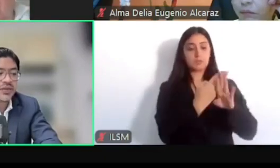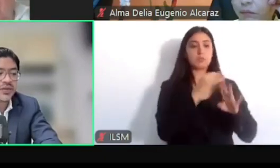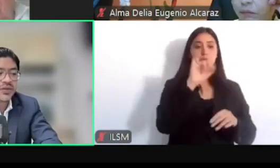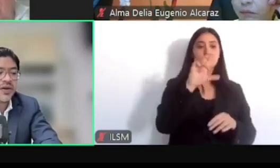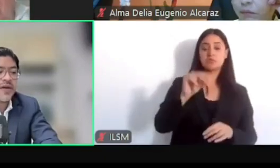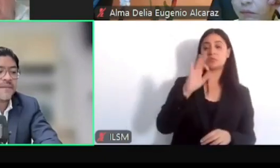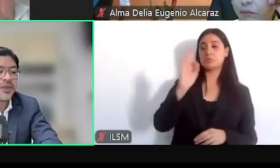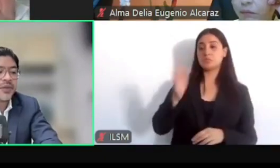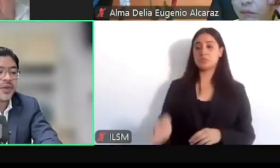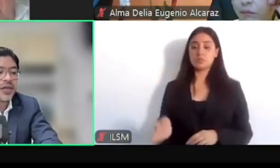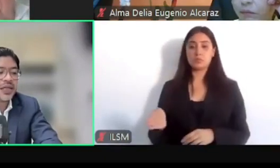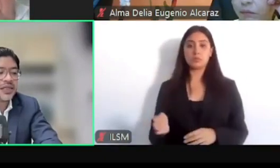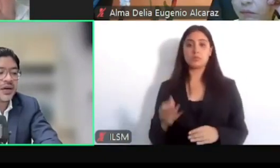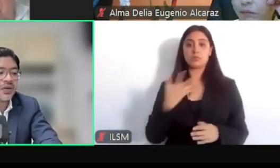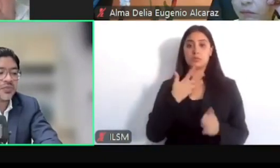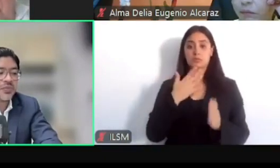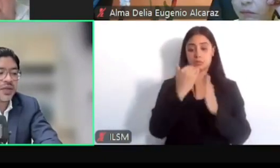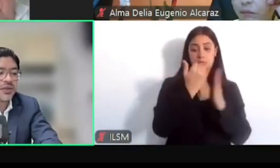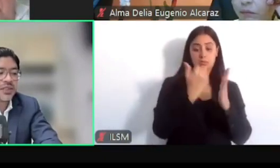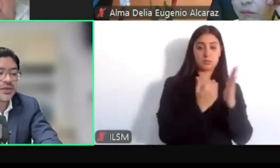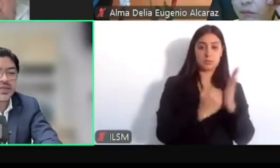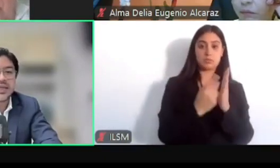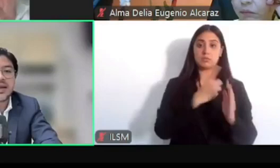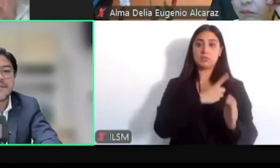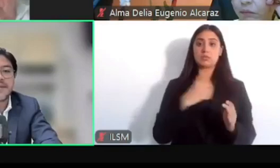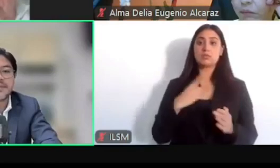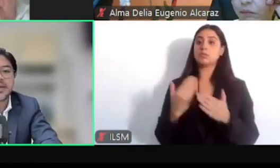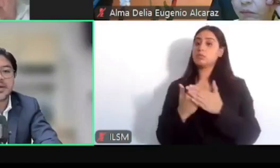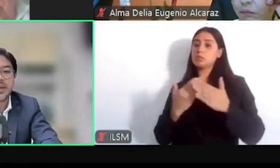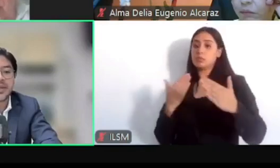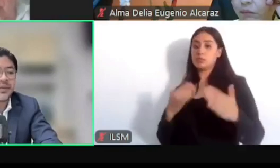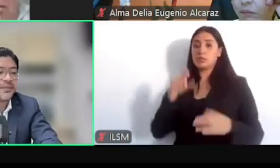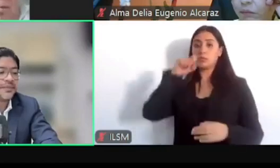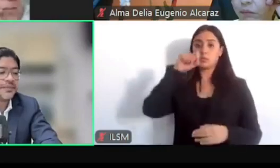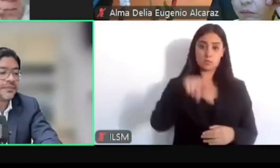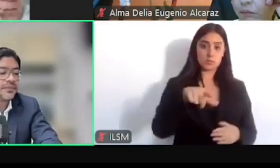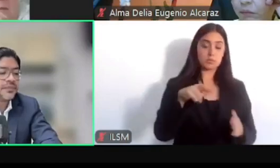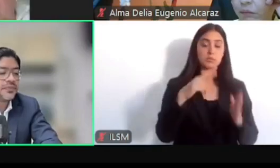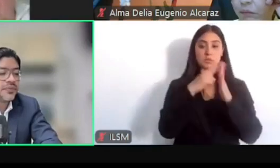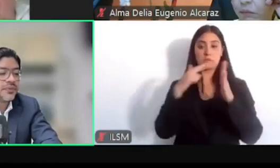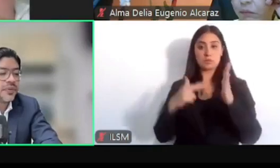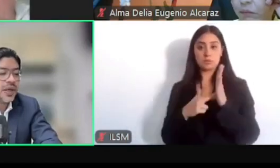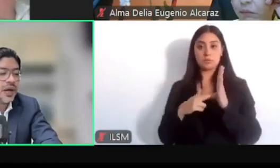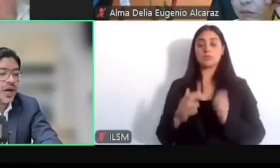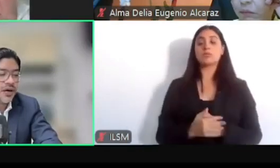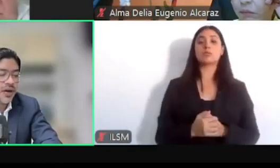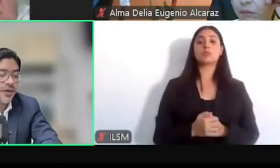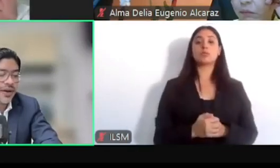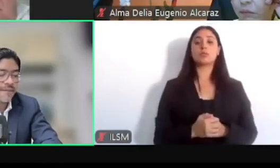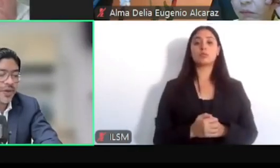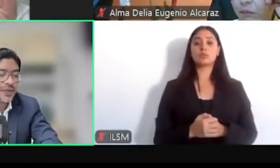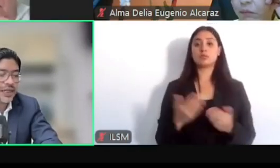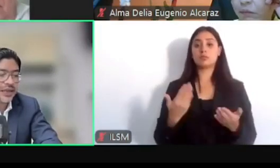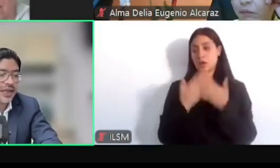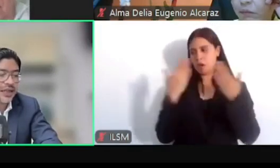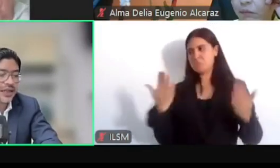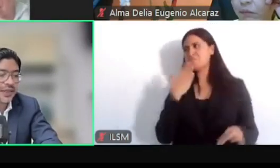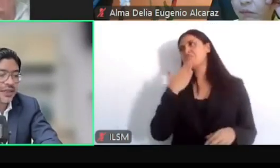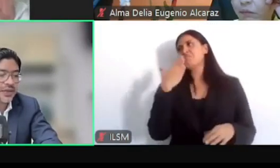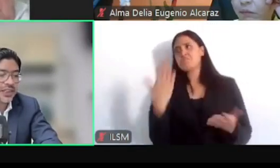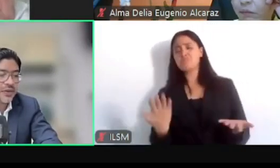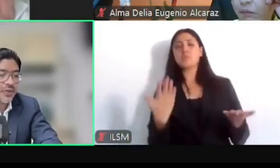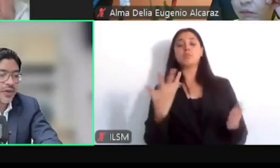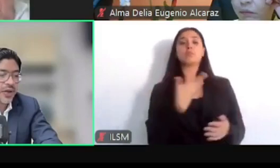los registros debió de realizarlo en los plazos que establece la misma normativa Ahora bien no obstante la